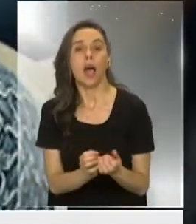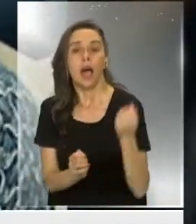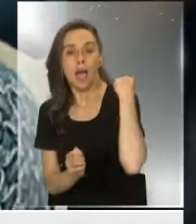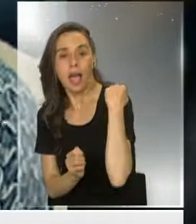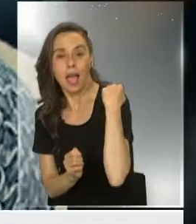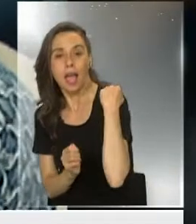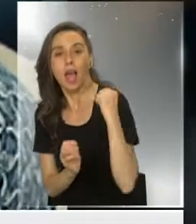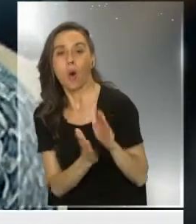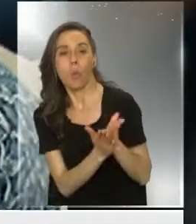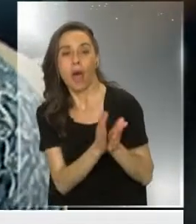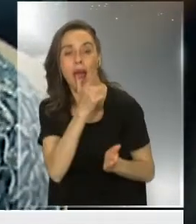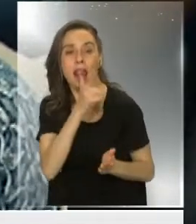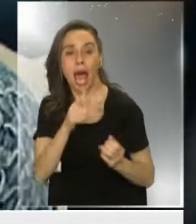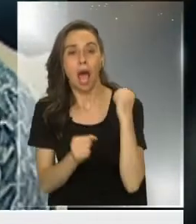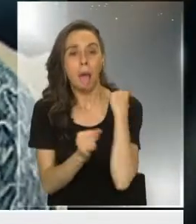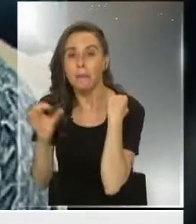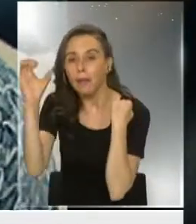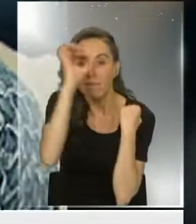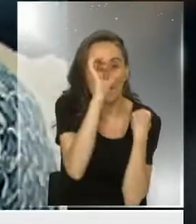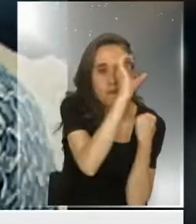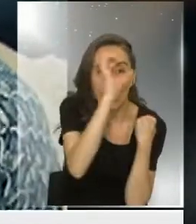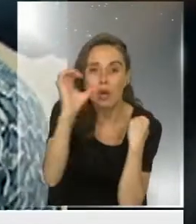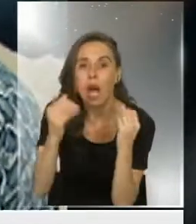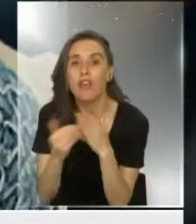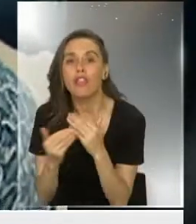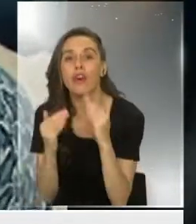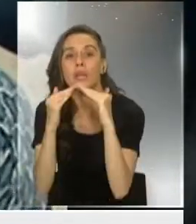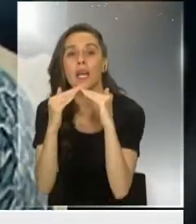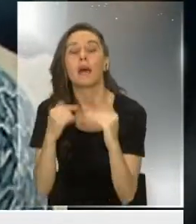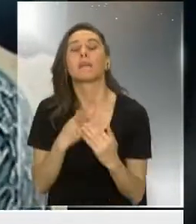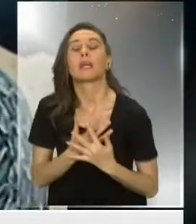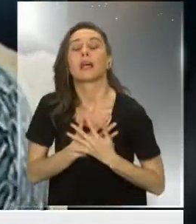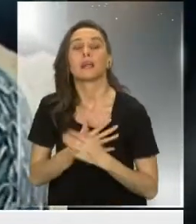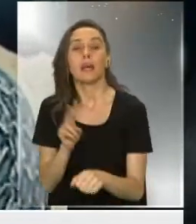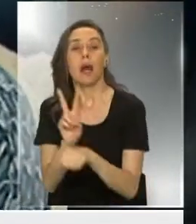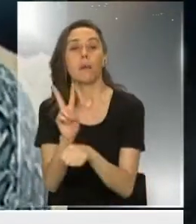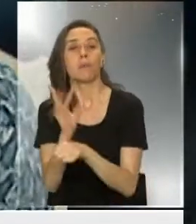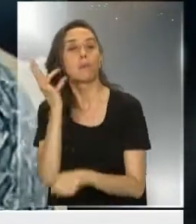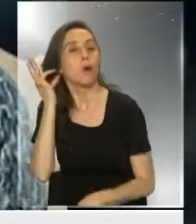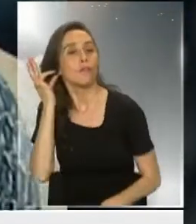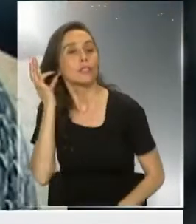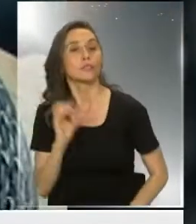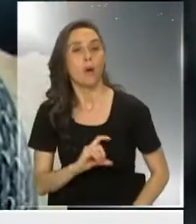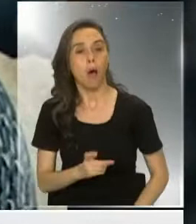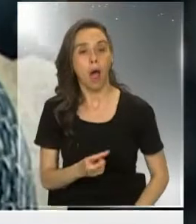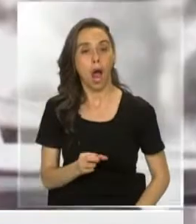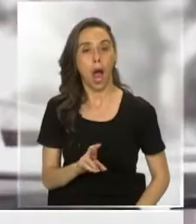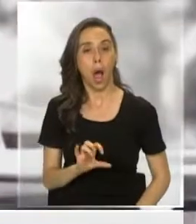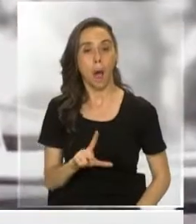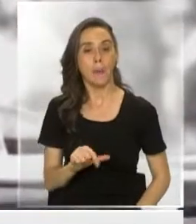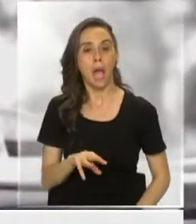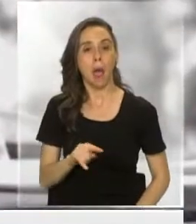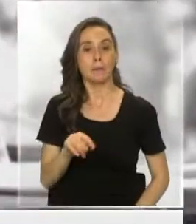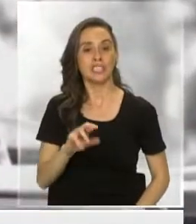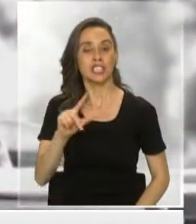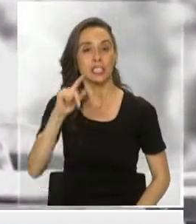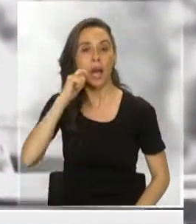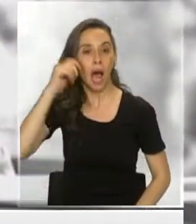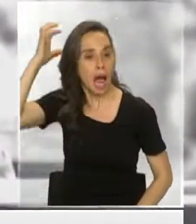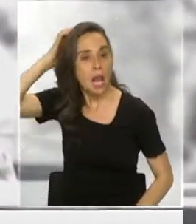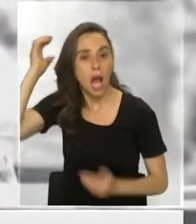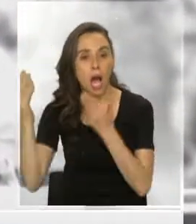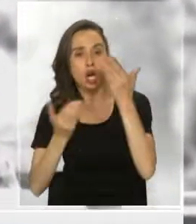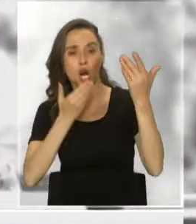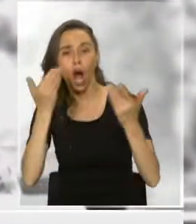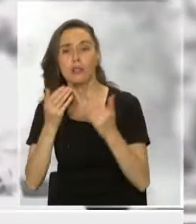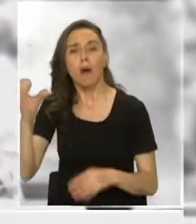brazo buscando la casa de mi querida maestra Gabriela Mistral. Buscando la casa de